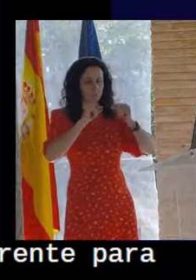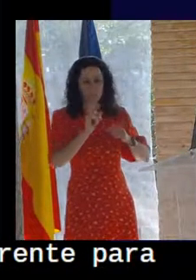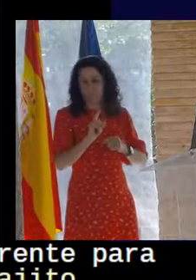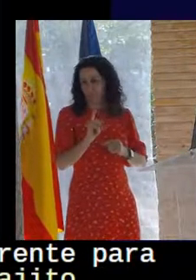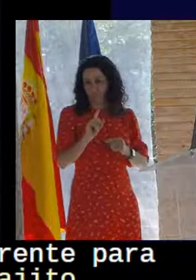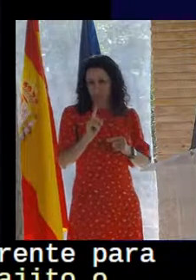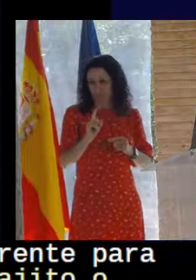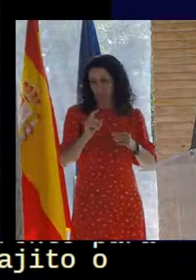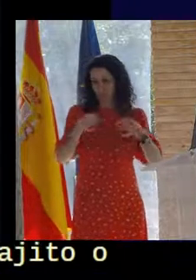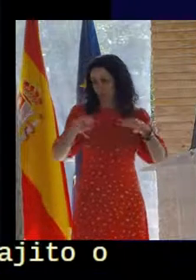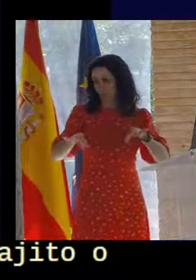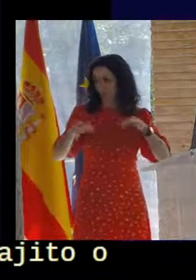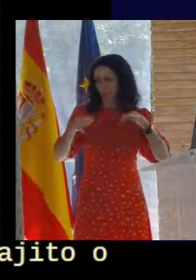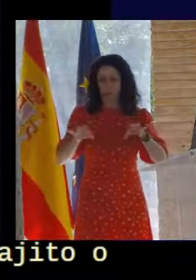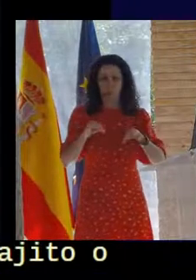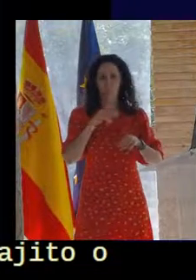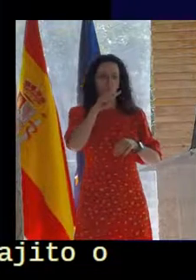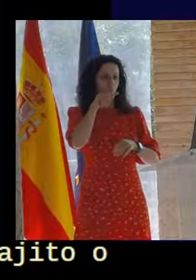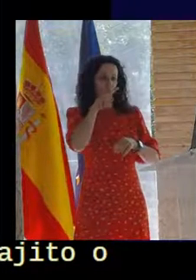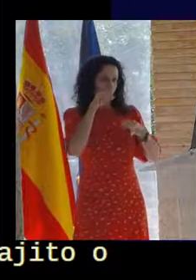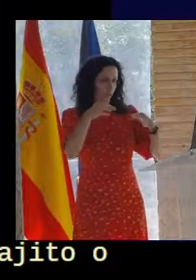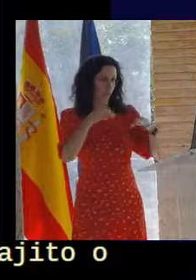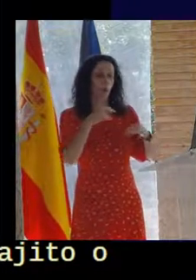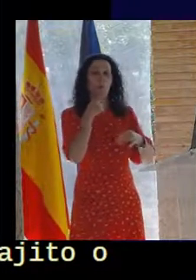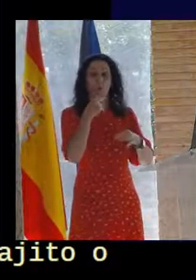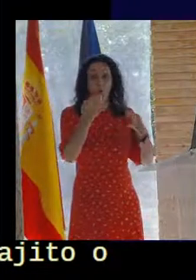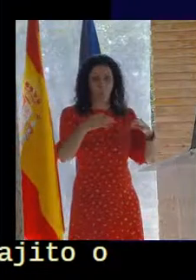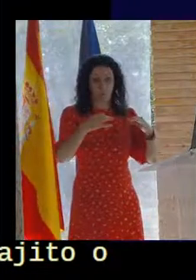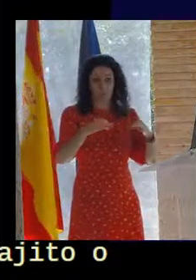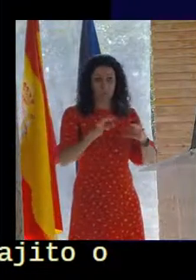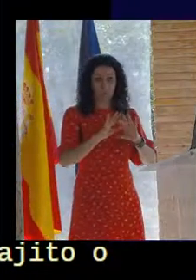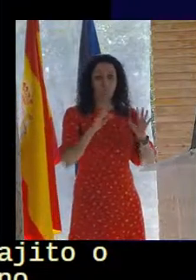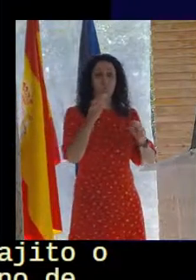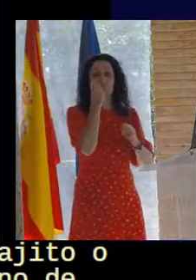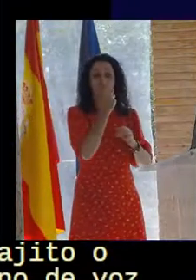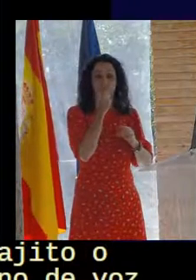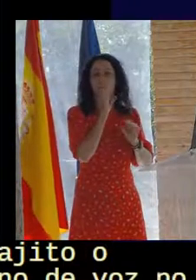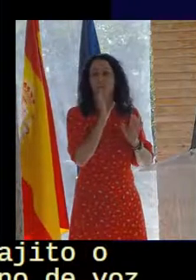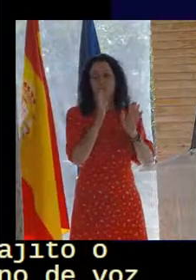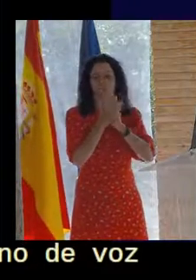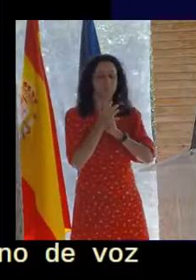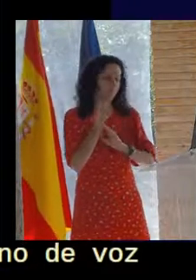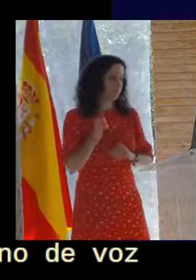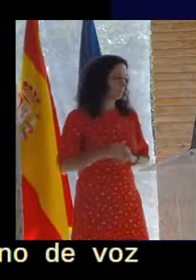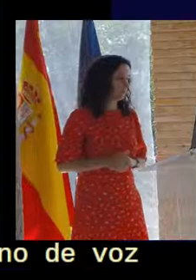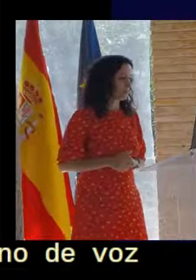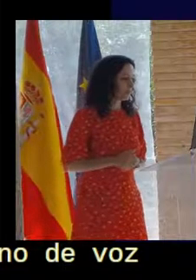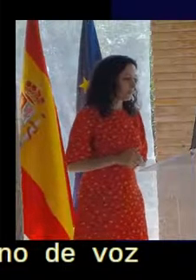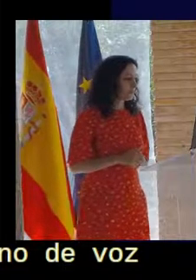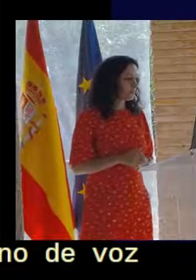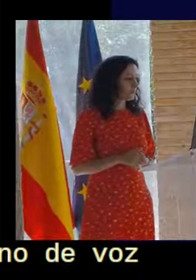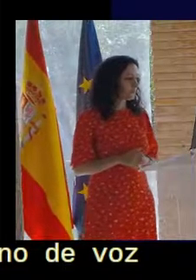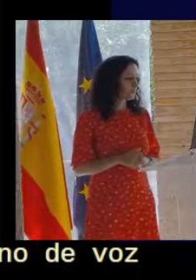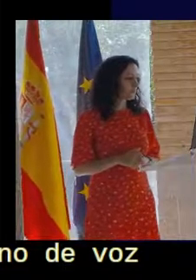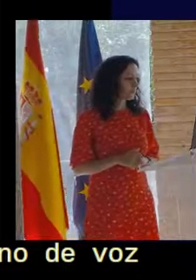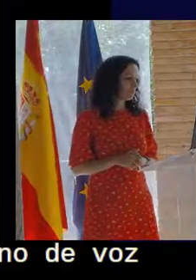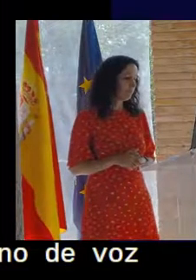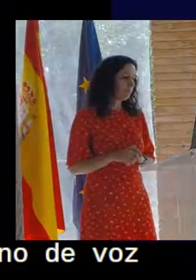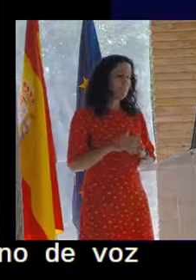bajito o vocalizar en exceso hay que hablar normal en un tono de voz normal y vocalizando lo